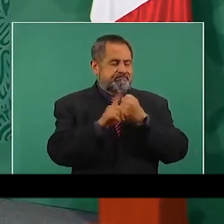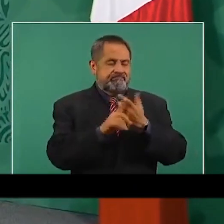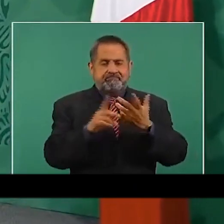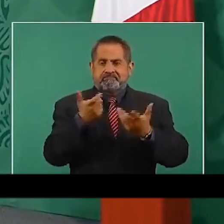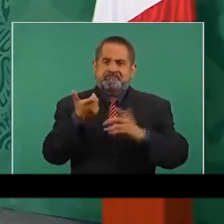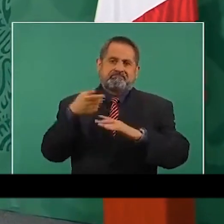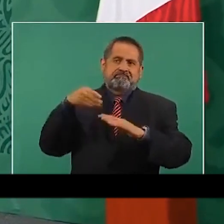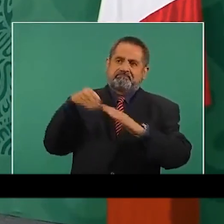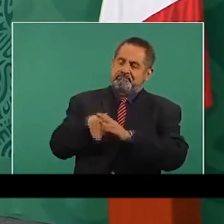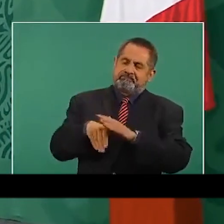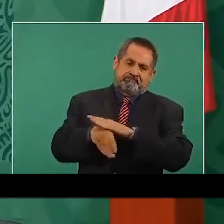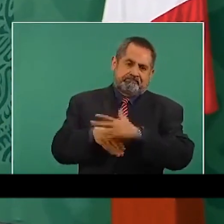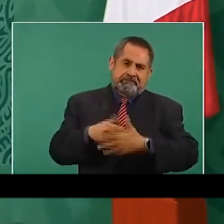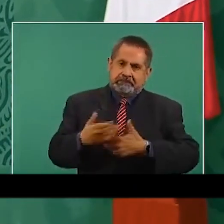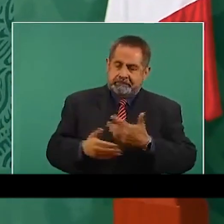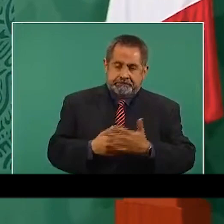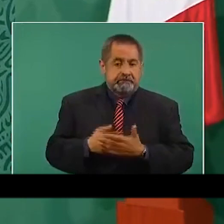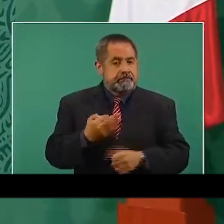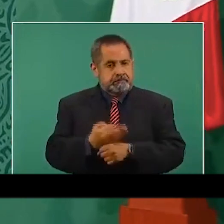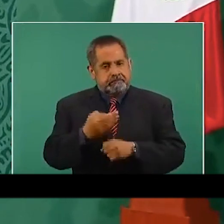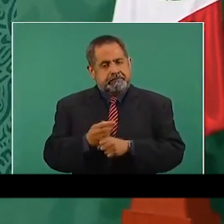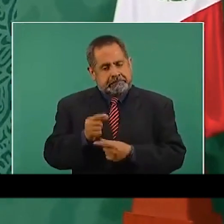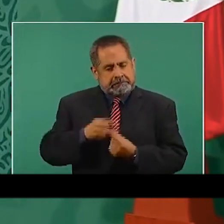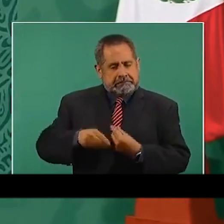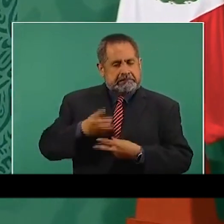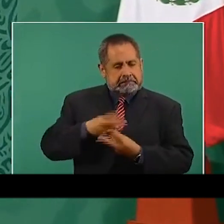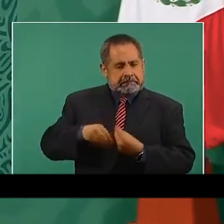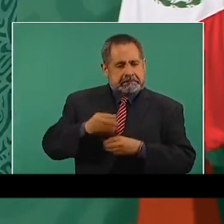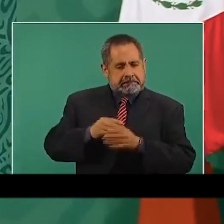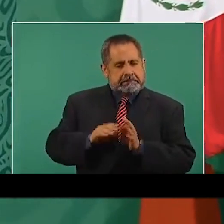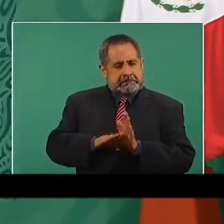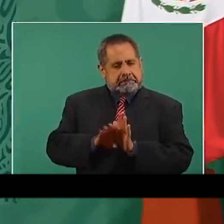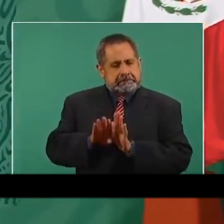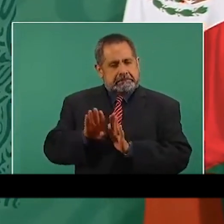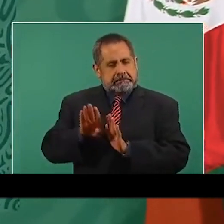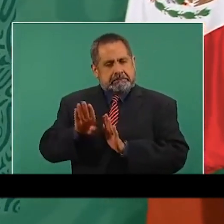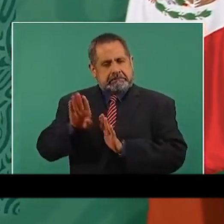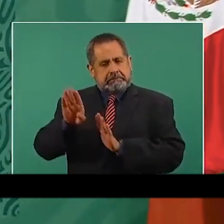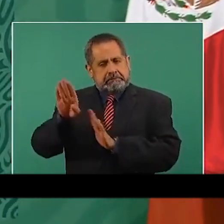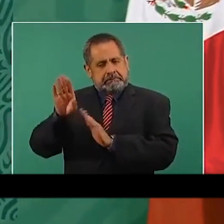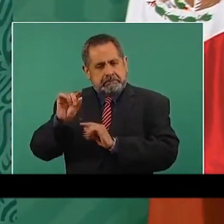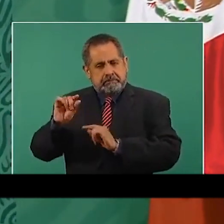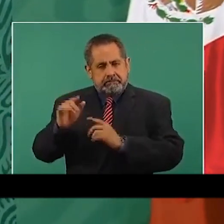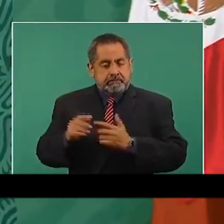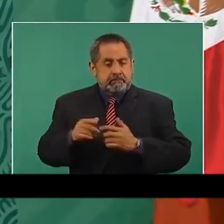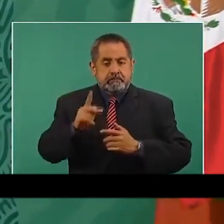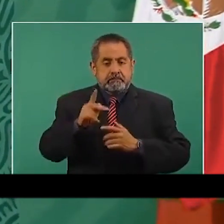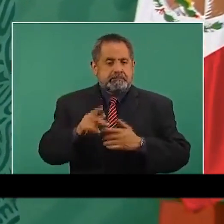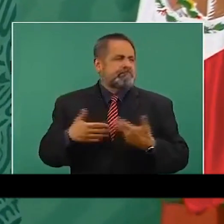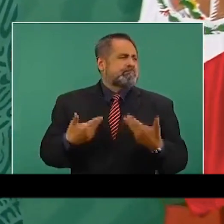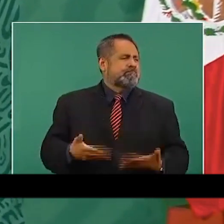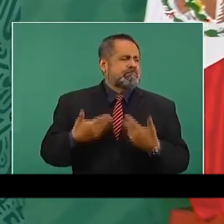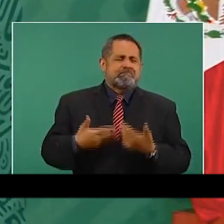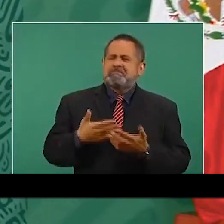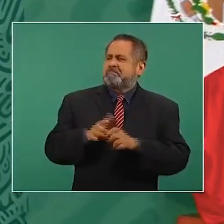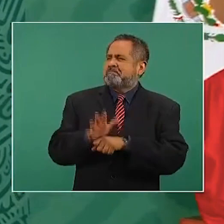cayó la economía, estamos creciendo, estamos recuperando, pero no confiarnos